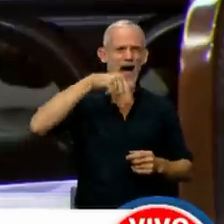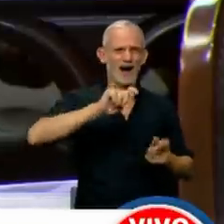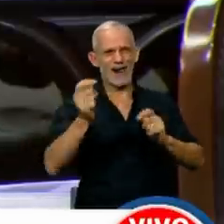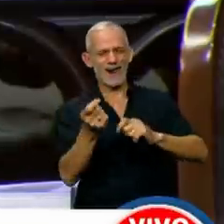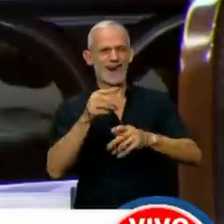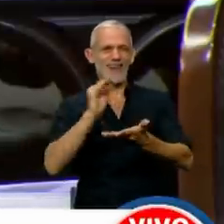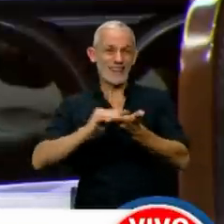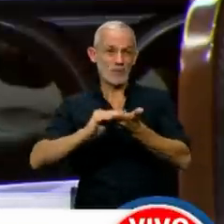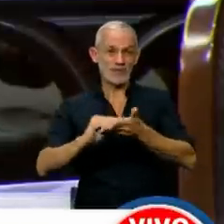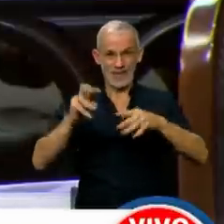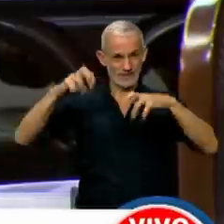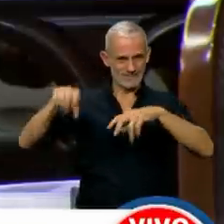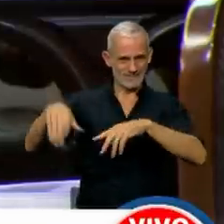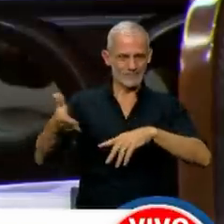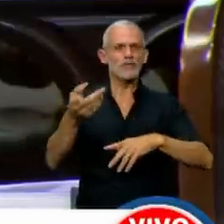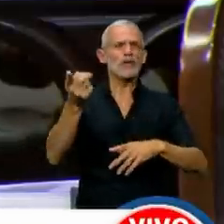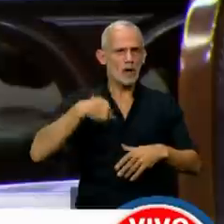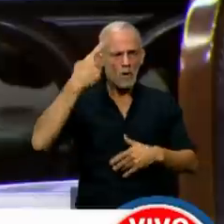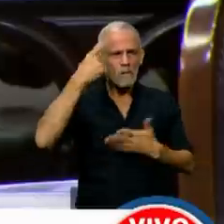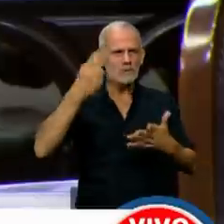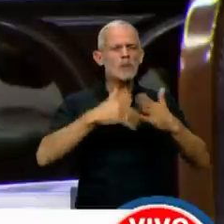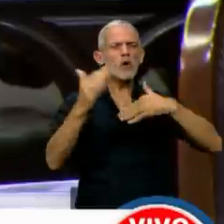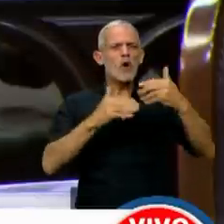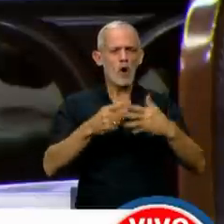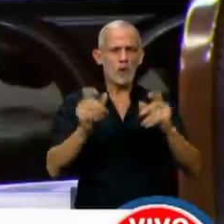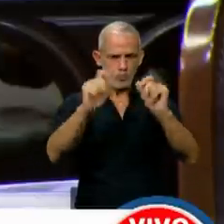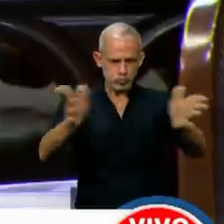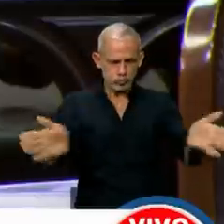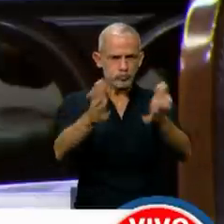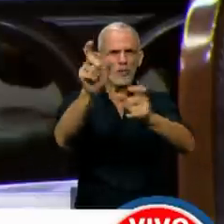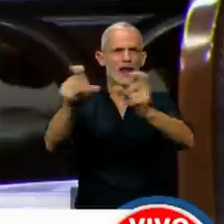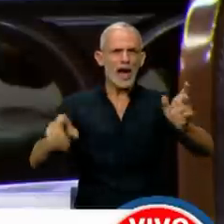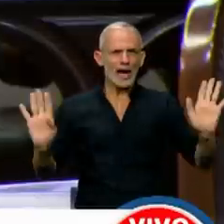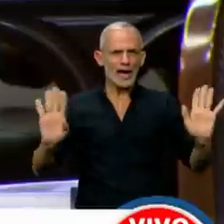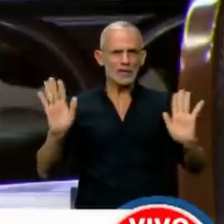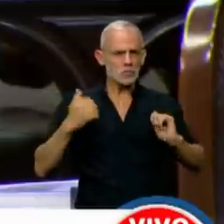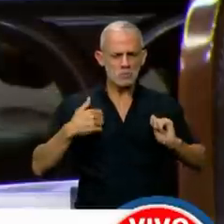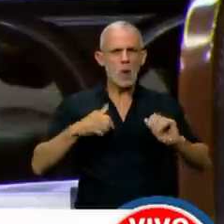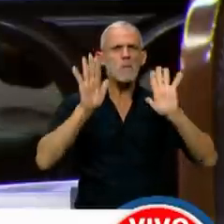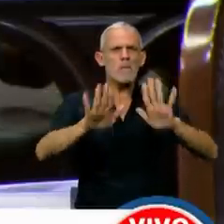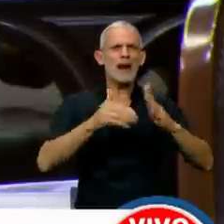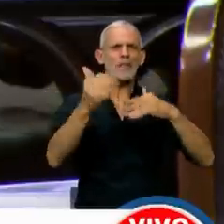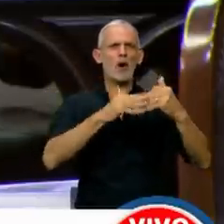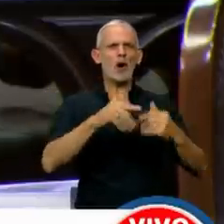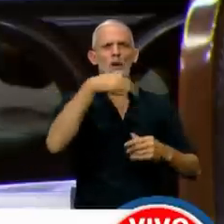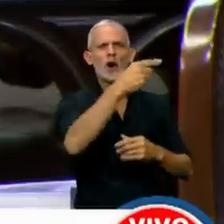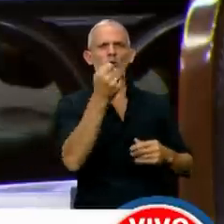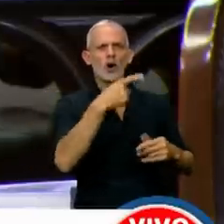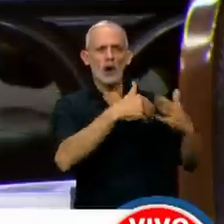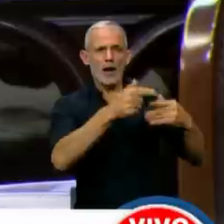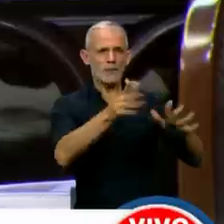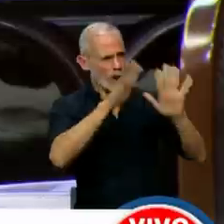diputado con nosotros claro que consideramos que las obras son de la gente por eso nosotros no paralizamos las obras que inició otro gobierno